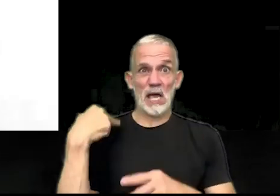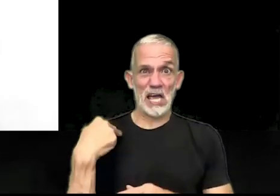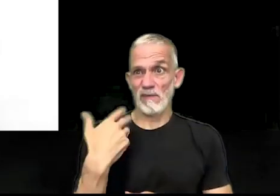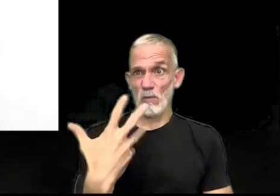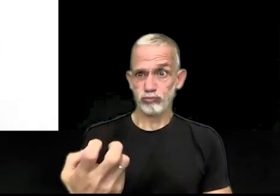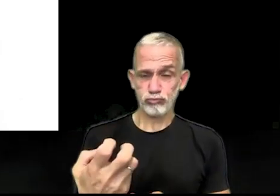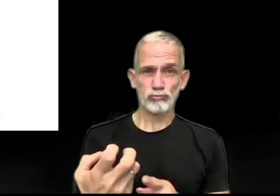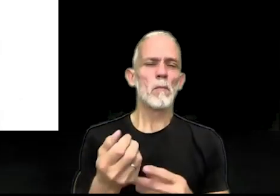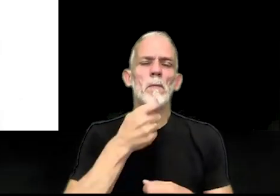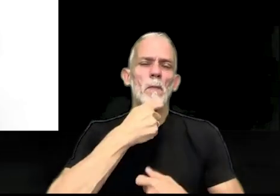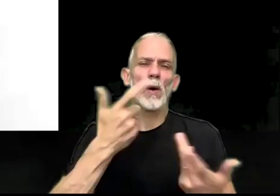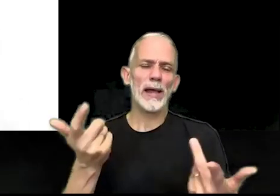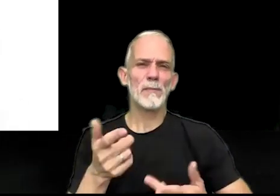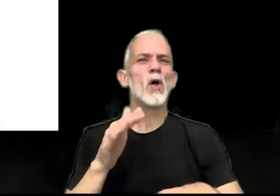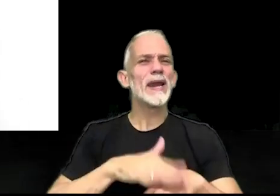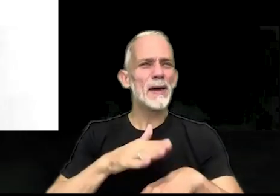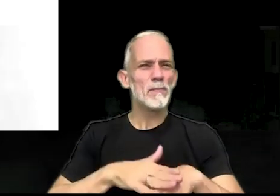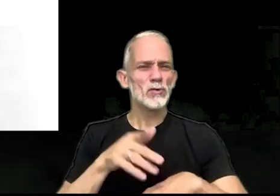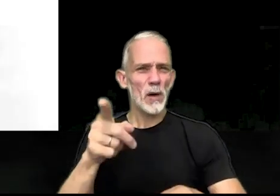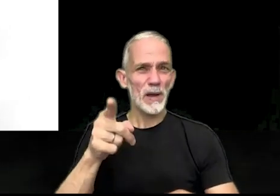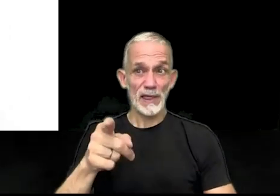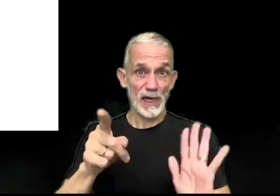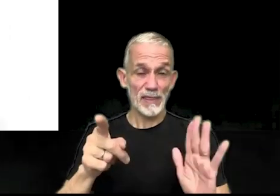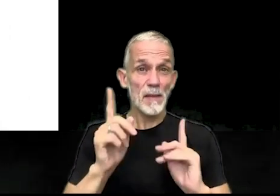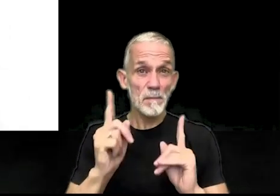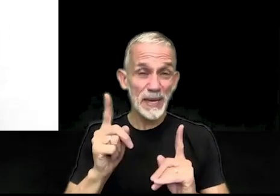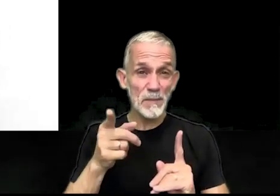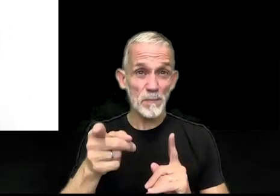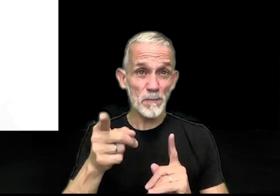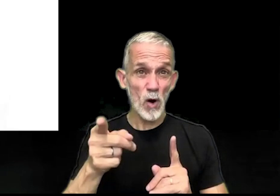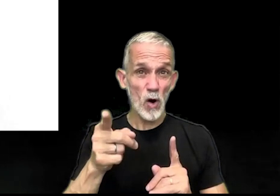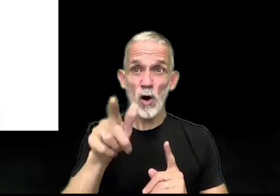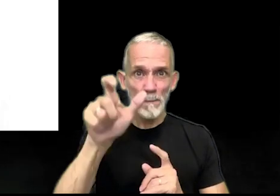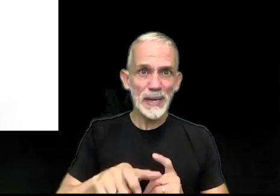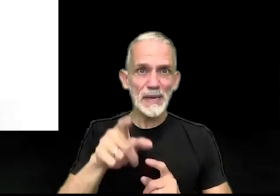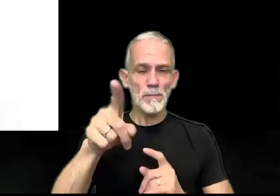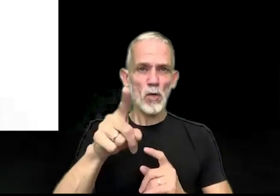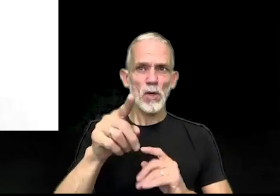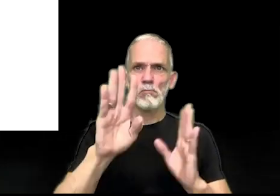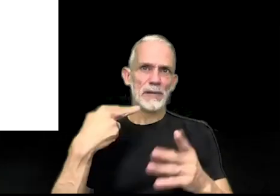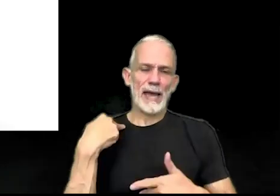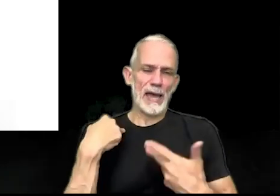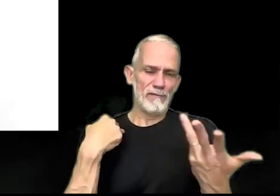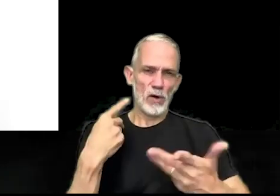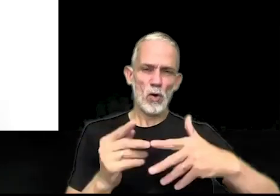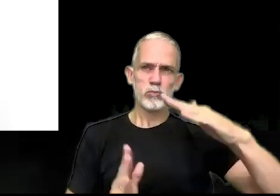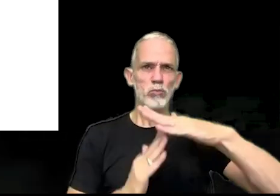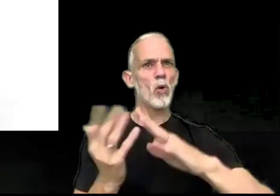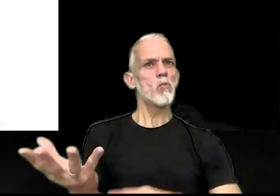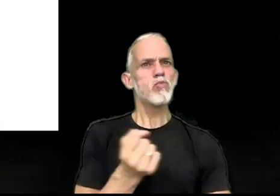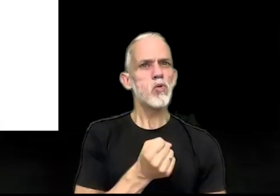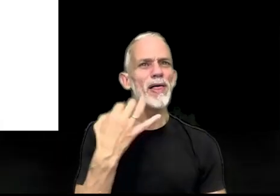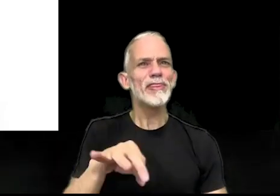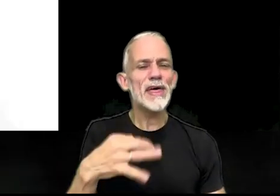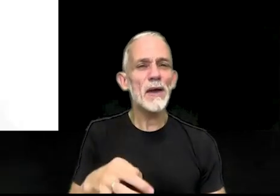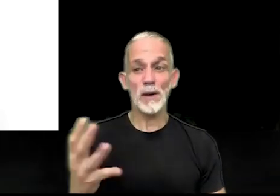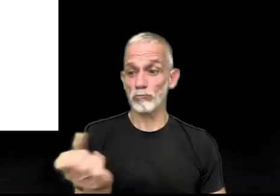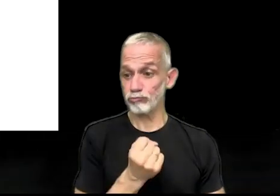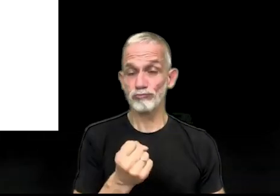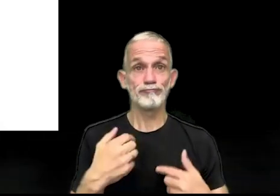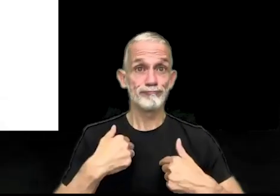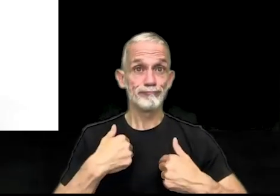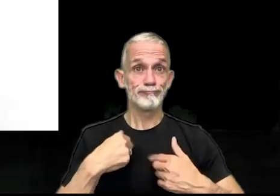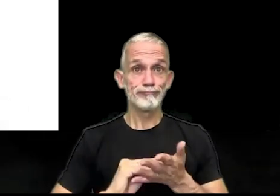retención así fuera responsabilidad del mismo agente de retención, el retenido,